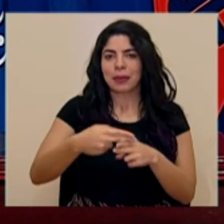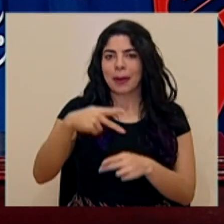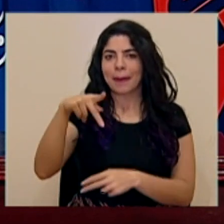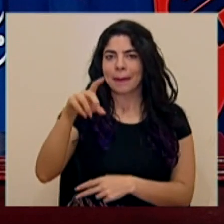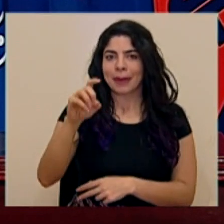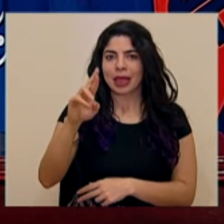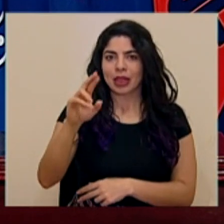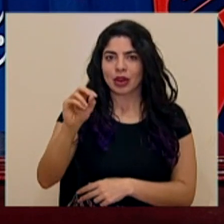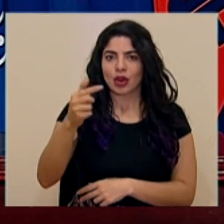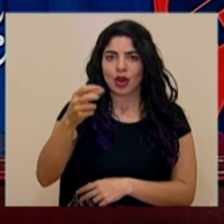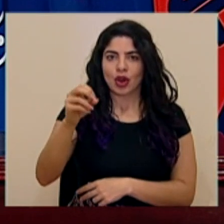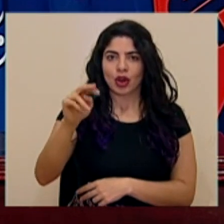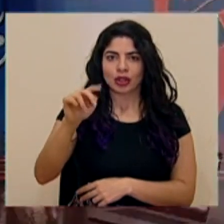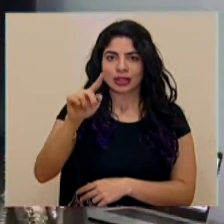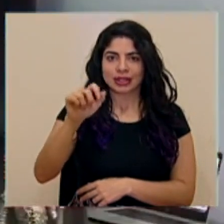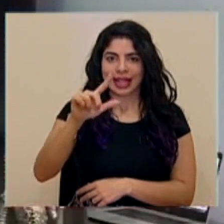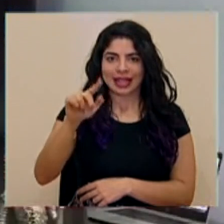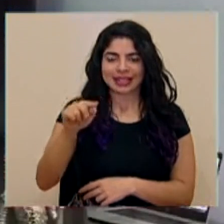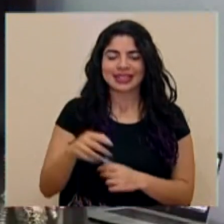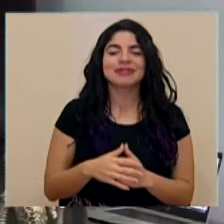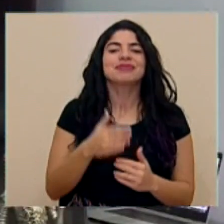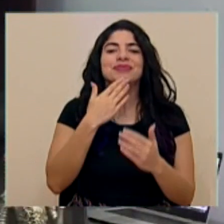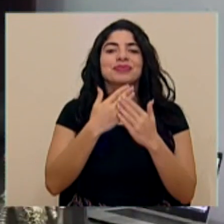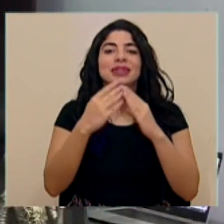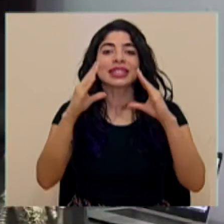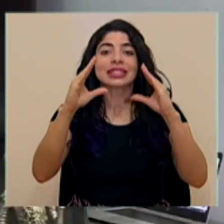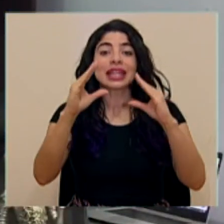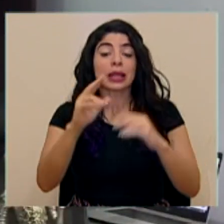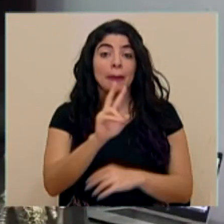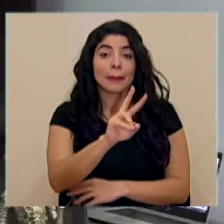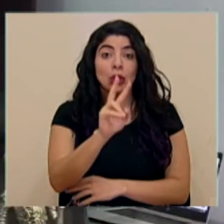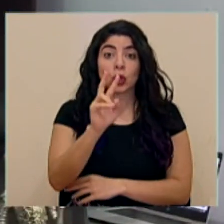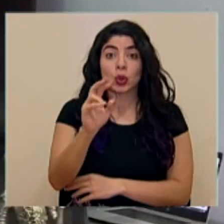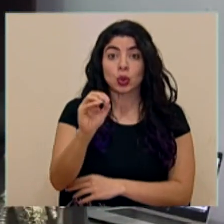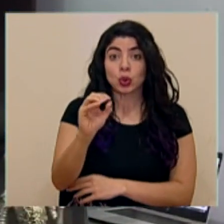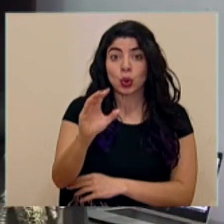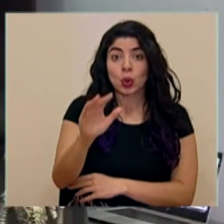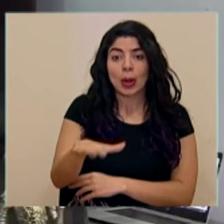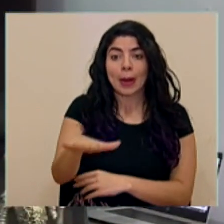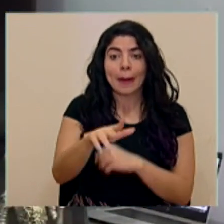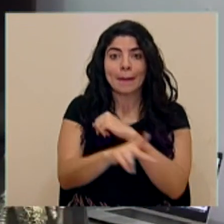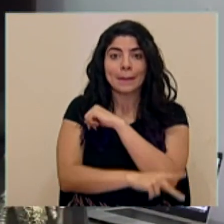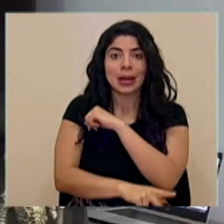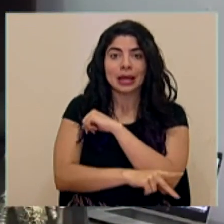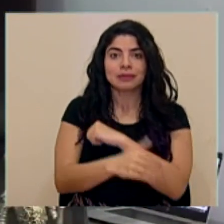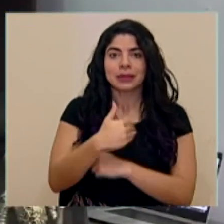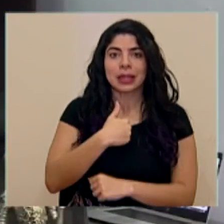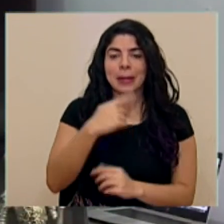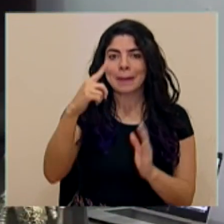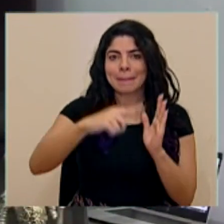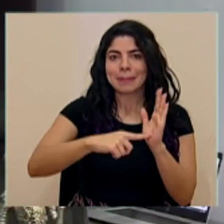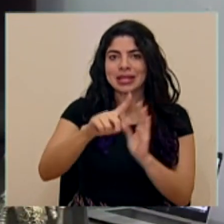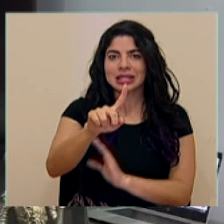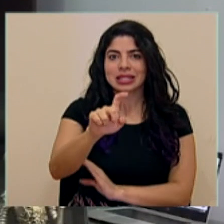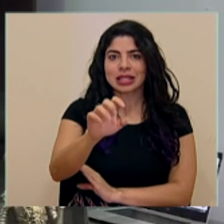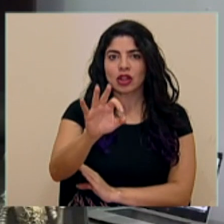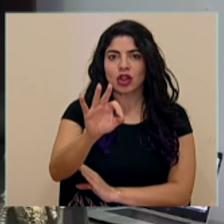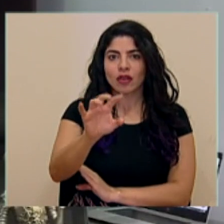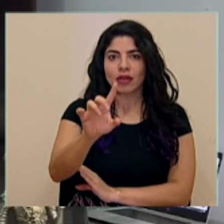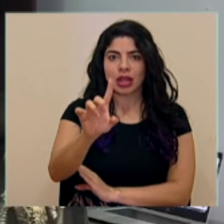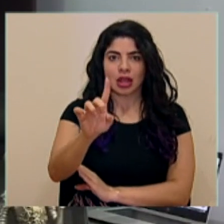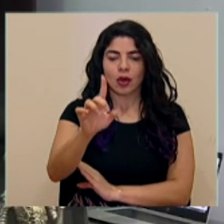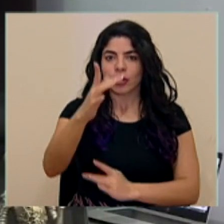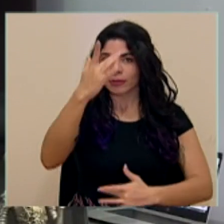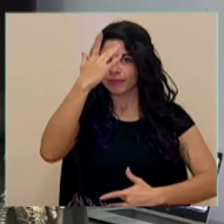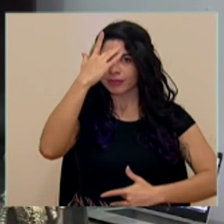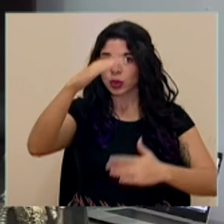Pedro González. Buenas tardes. Al 22 de octubre el país registra 1.191